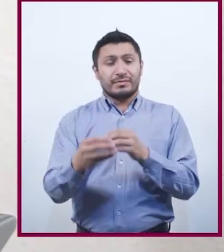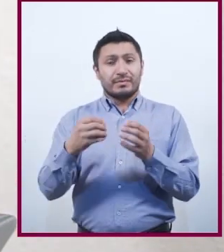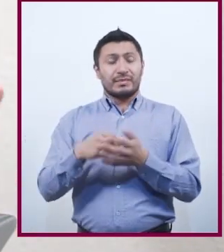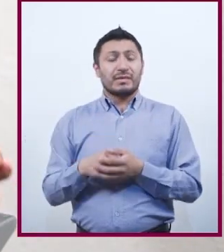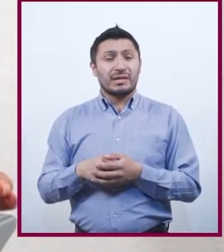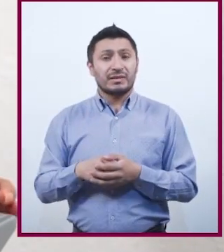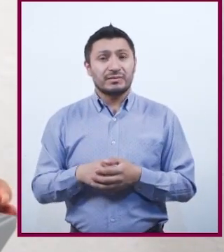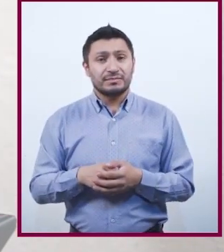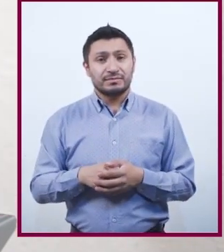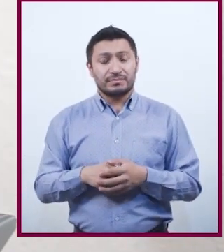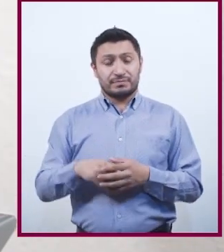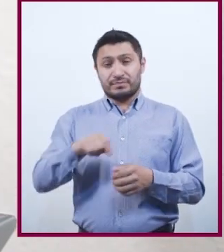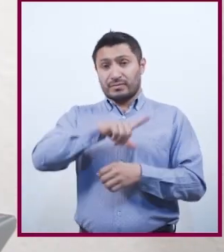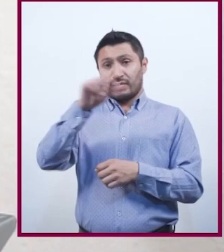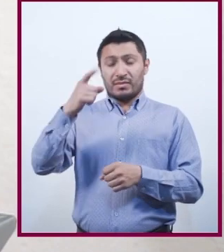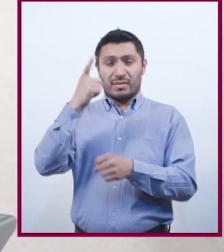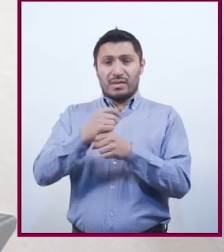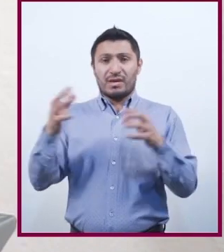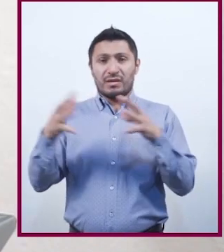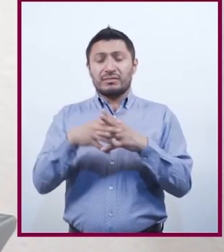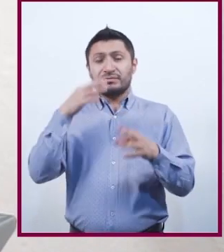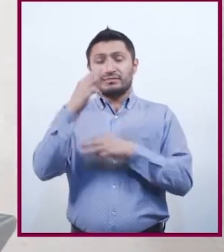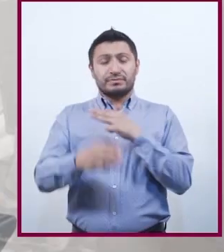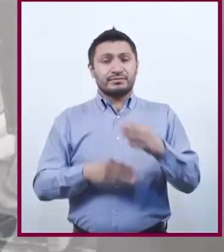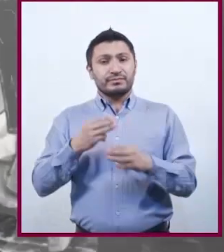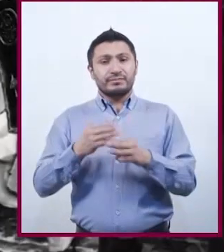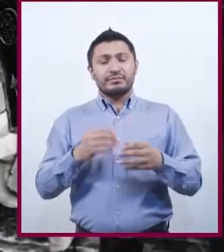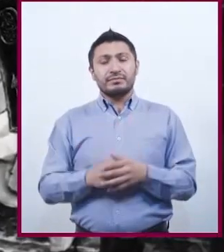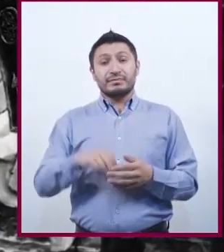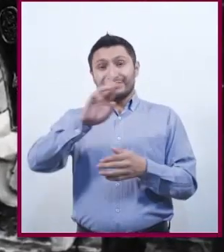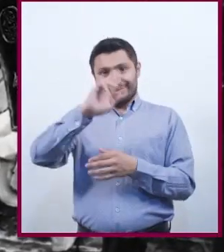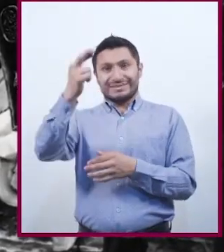reacomodo geoestratégico después de la Primera Guerra Mundial.